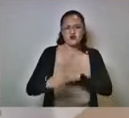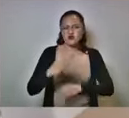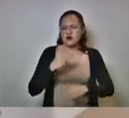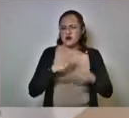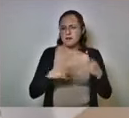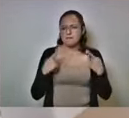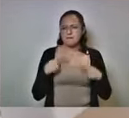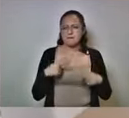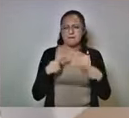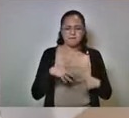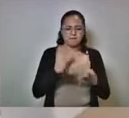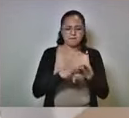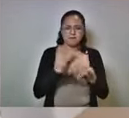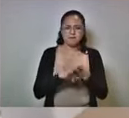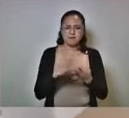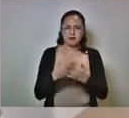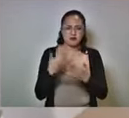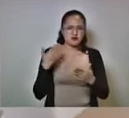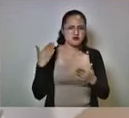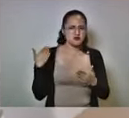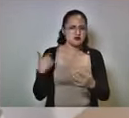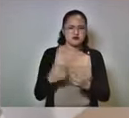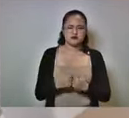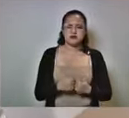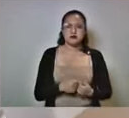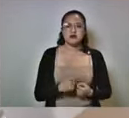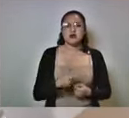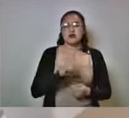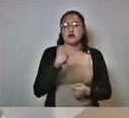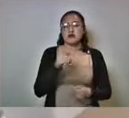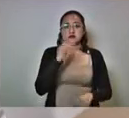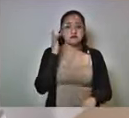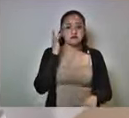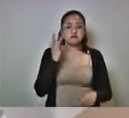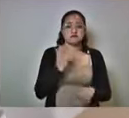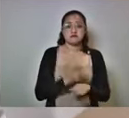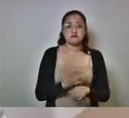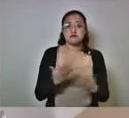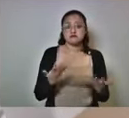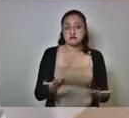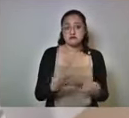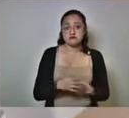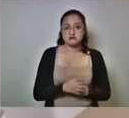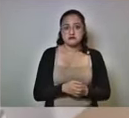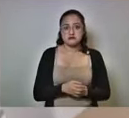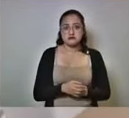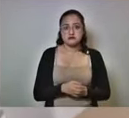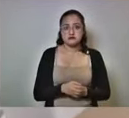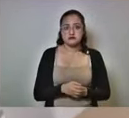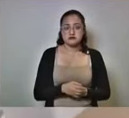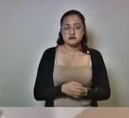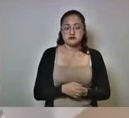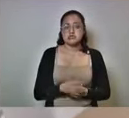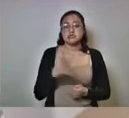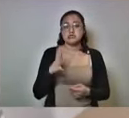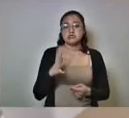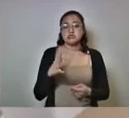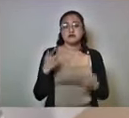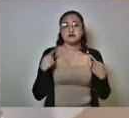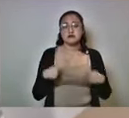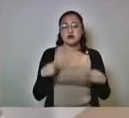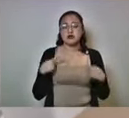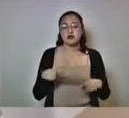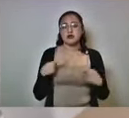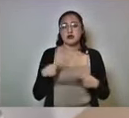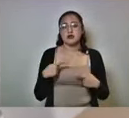de las detenciones. Después ahí en San Martín, imagínense, que van 5 personas y